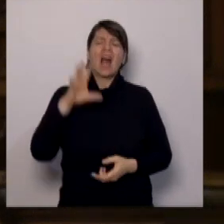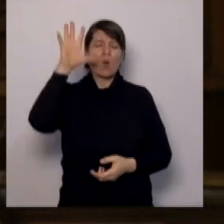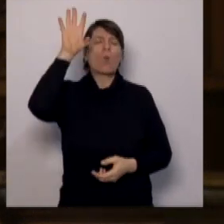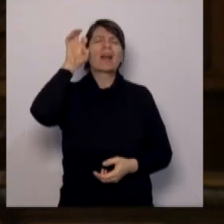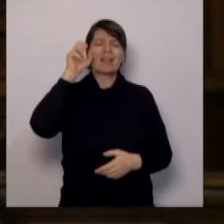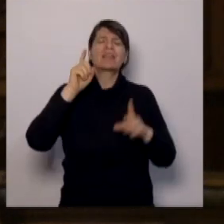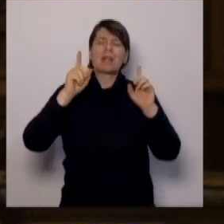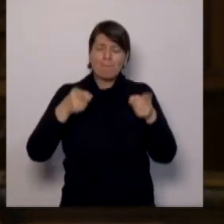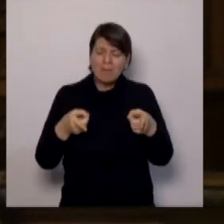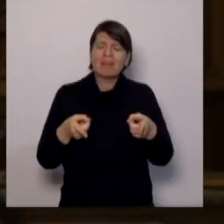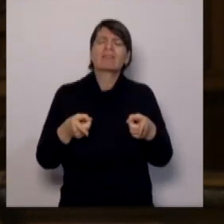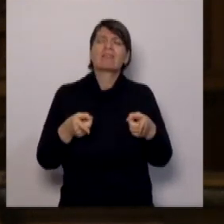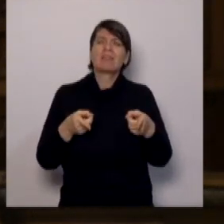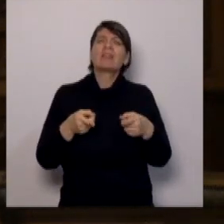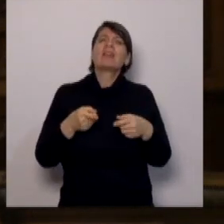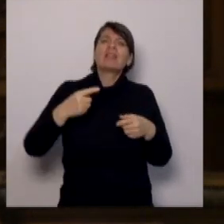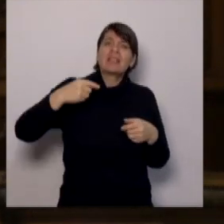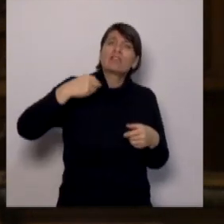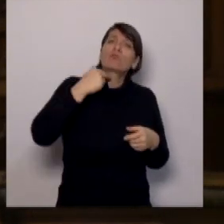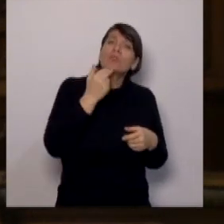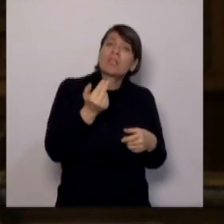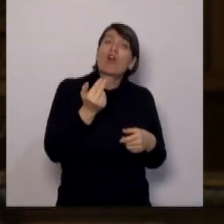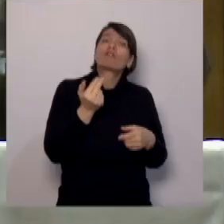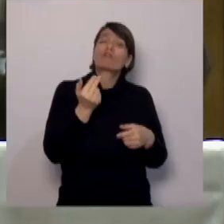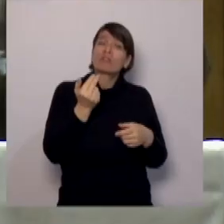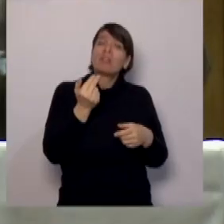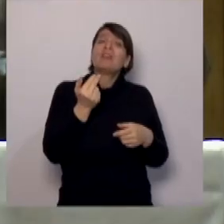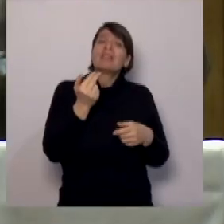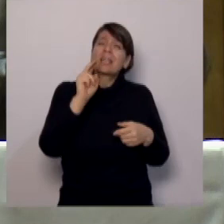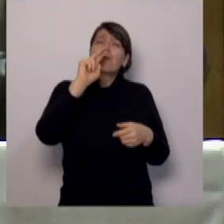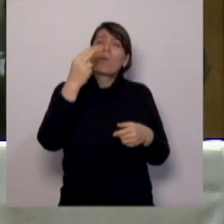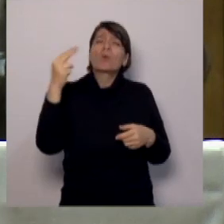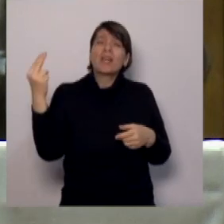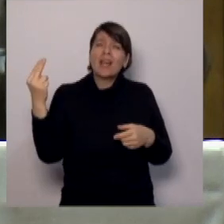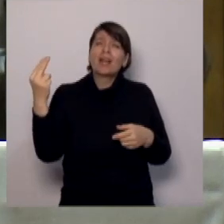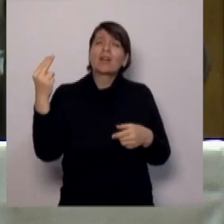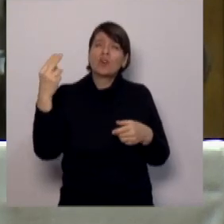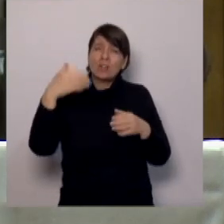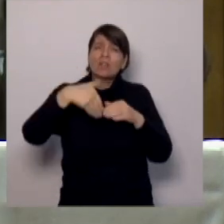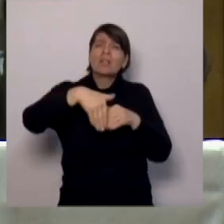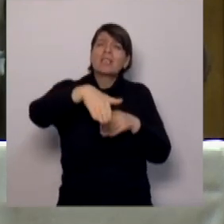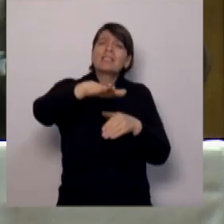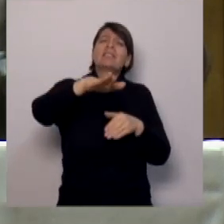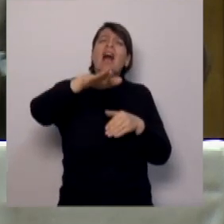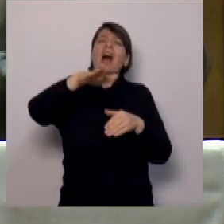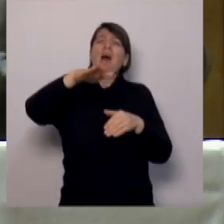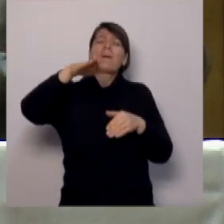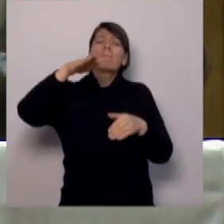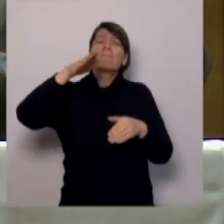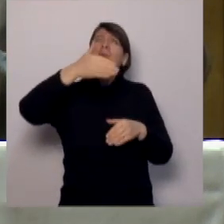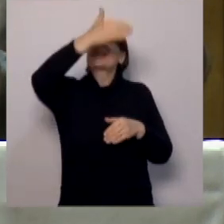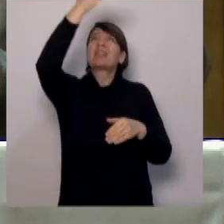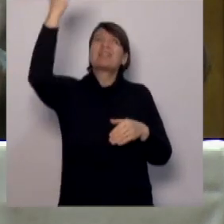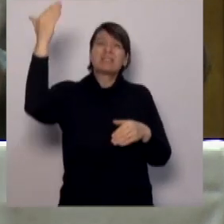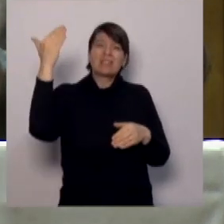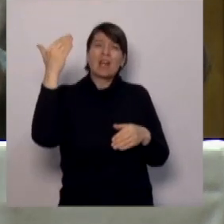Acuérdate también, Señor, de tus hijos que nos han precedido con el signo de la fe y duermen ya el sueño de la